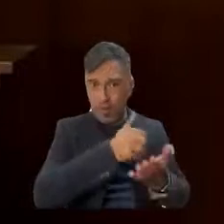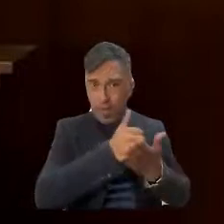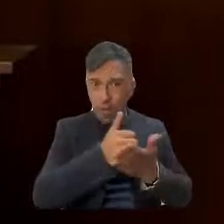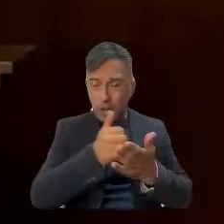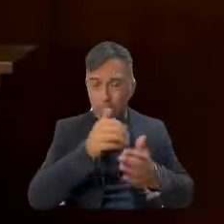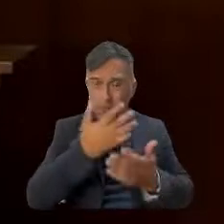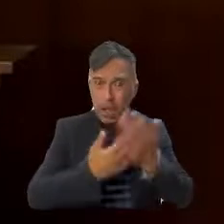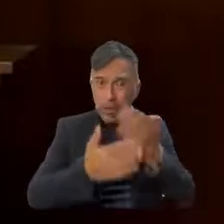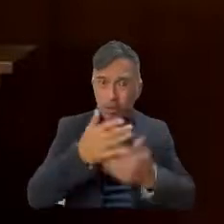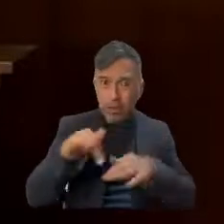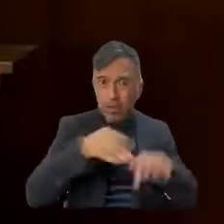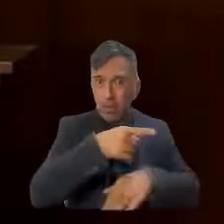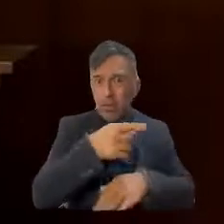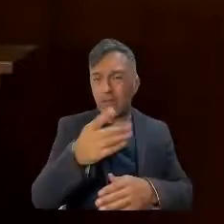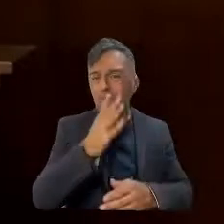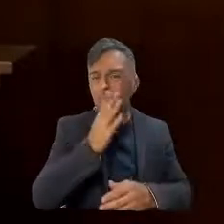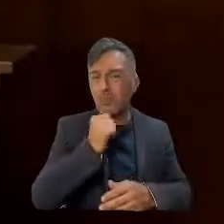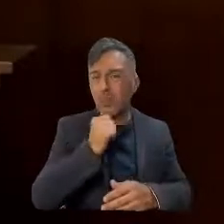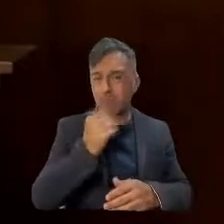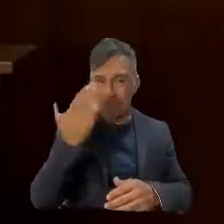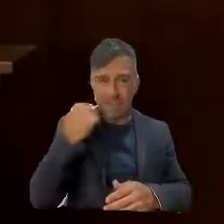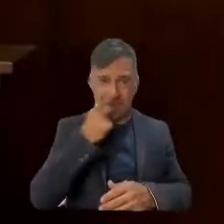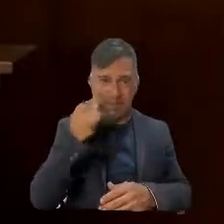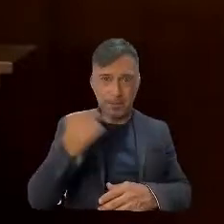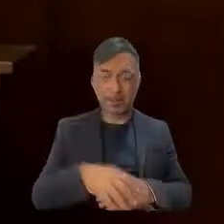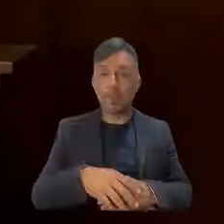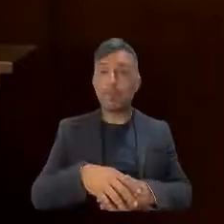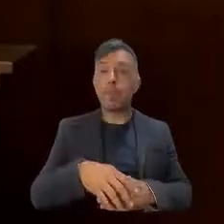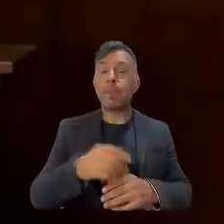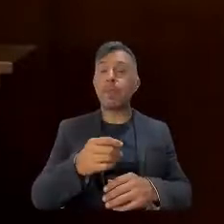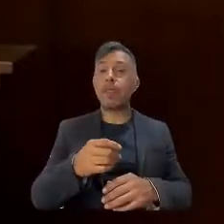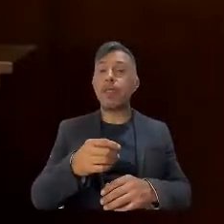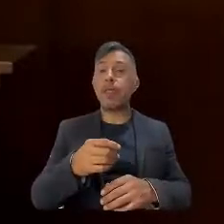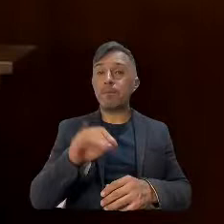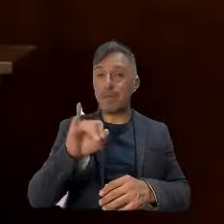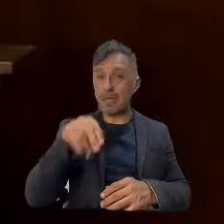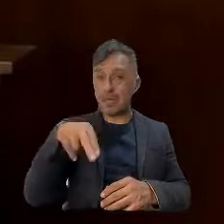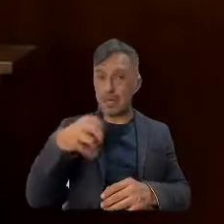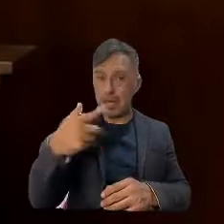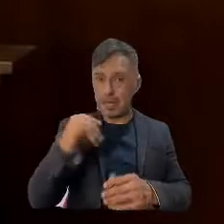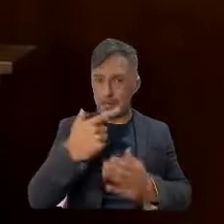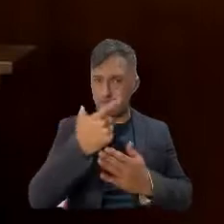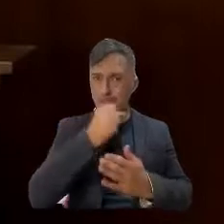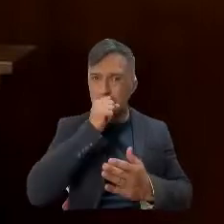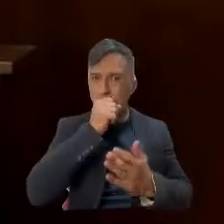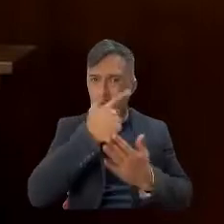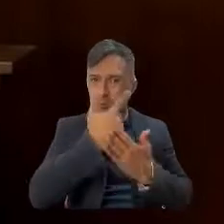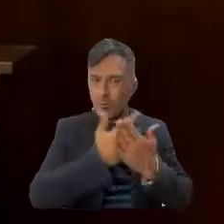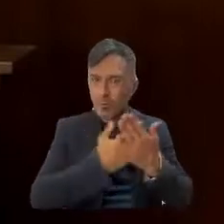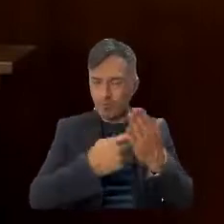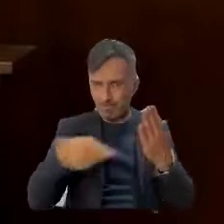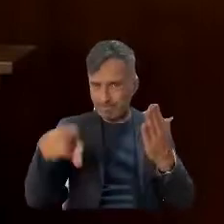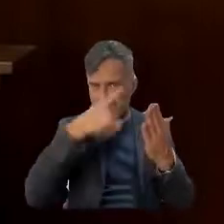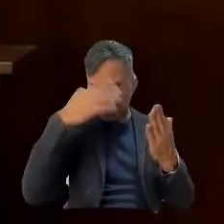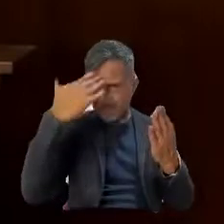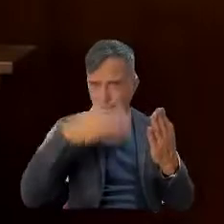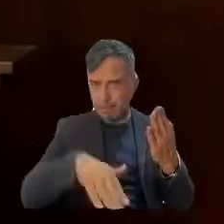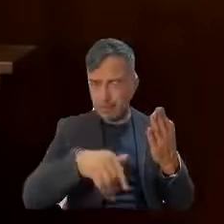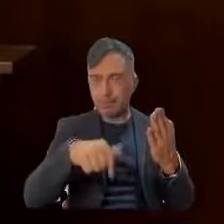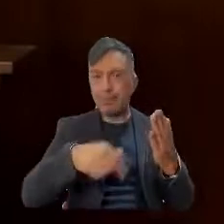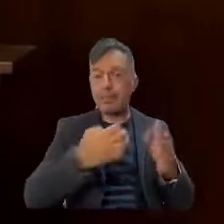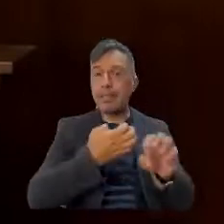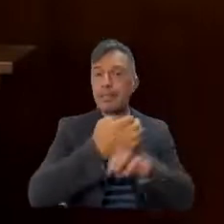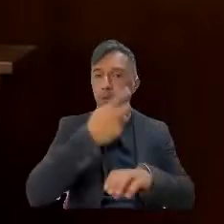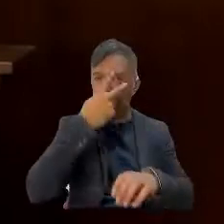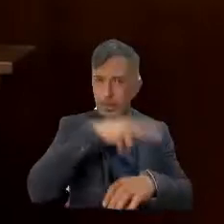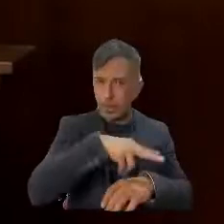estado, los adultos mayores, según los datos del INEGI, como ustedes saben, en nuestro estado y en nuestro país,